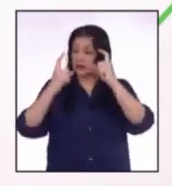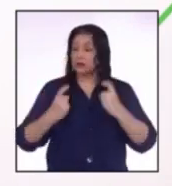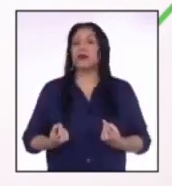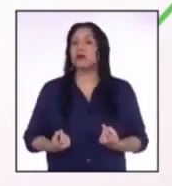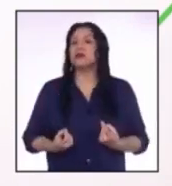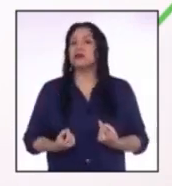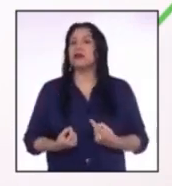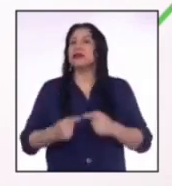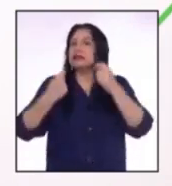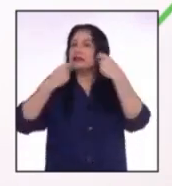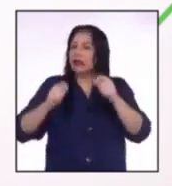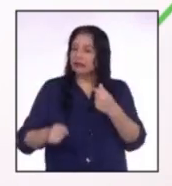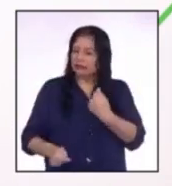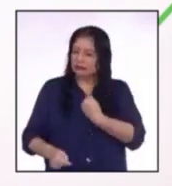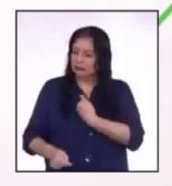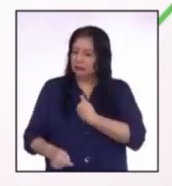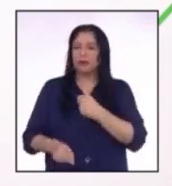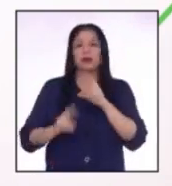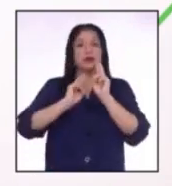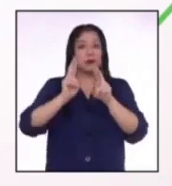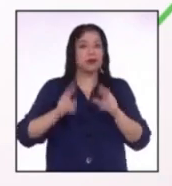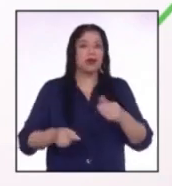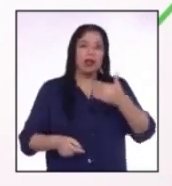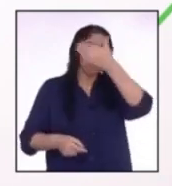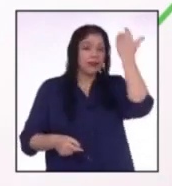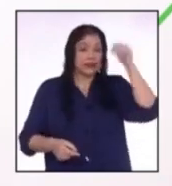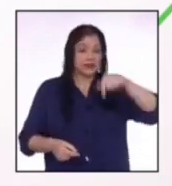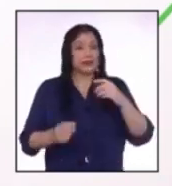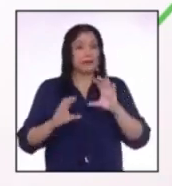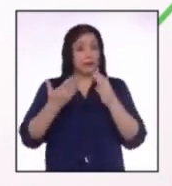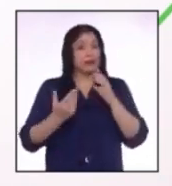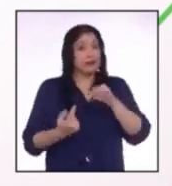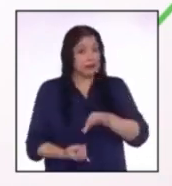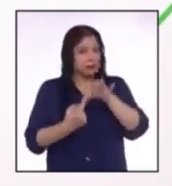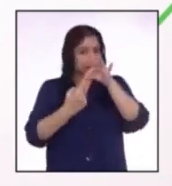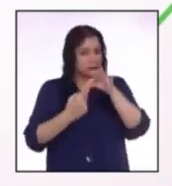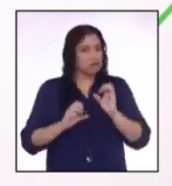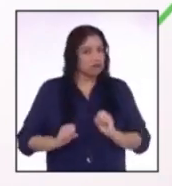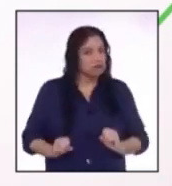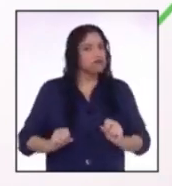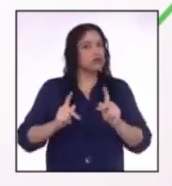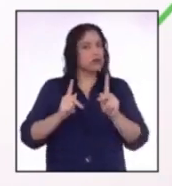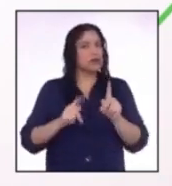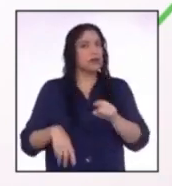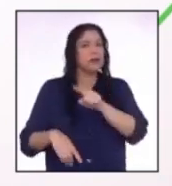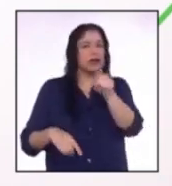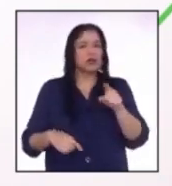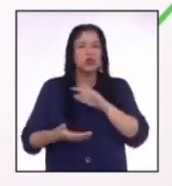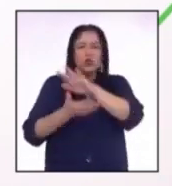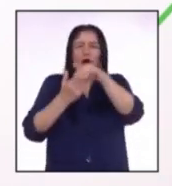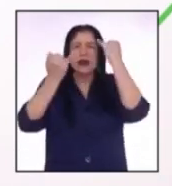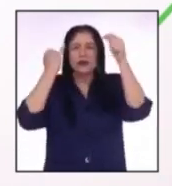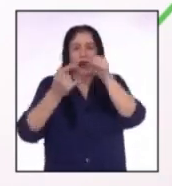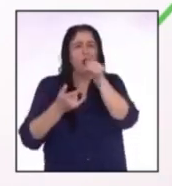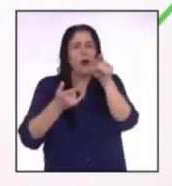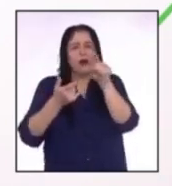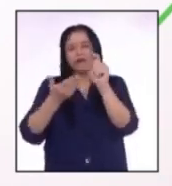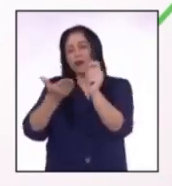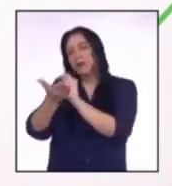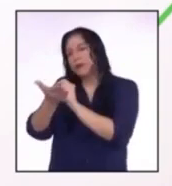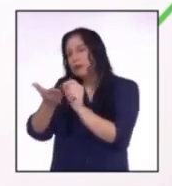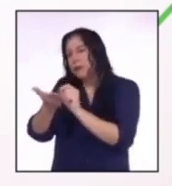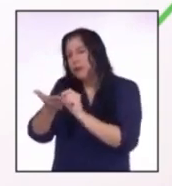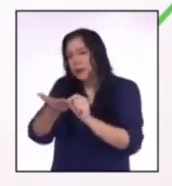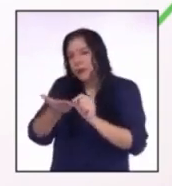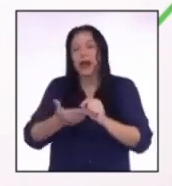intenten responderla y no se olviden que este episodio especial es la oportunidad para anotar las ideas que nos faltaron y